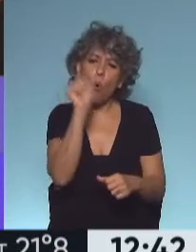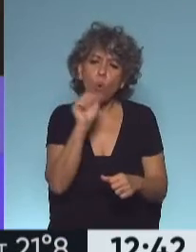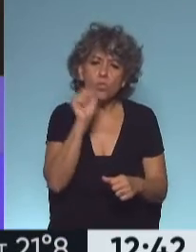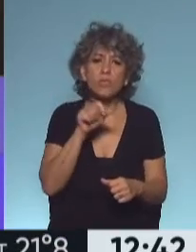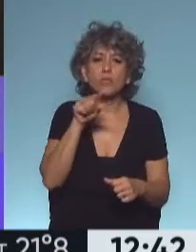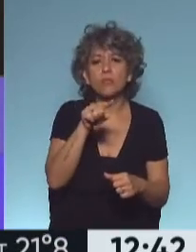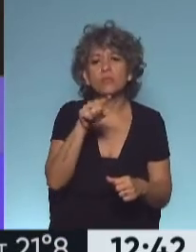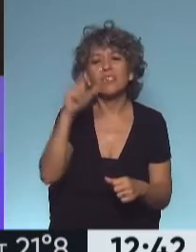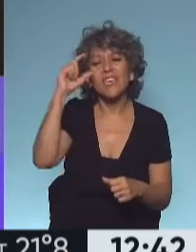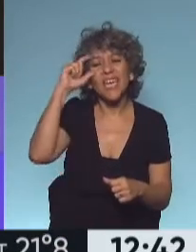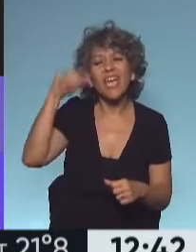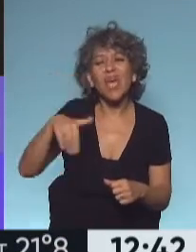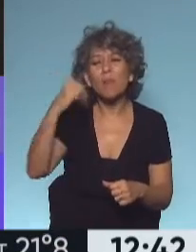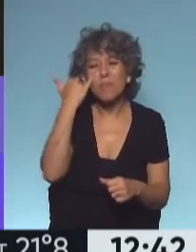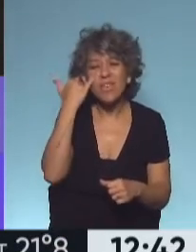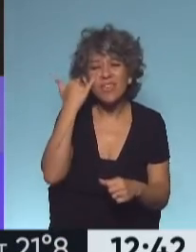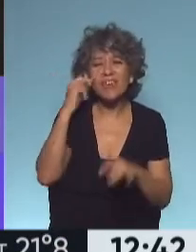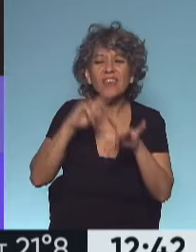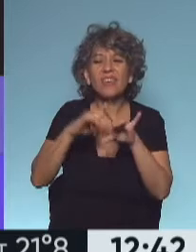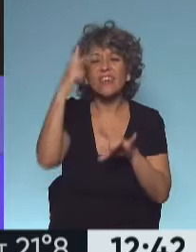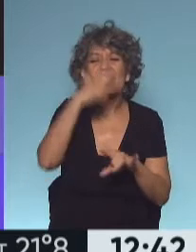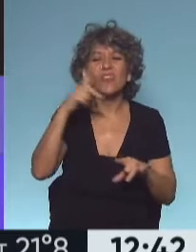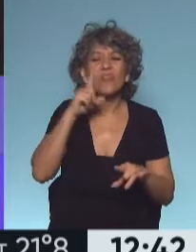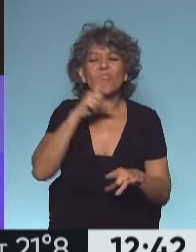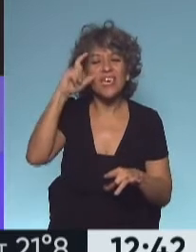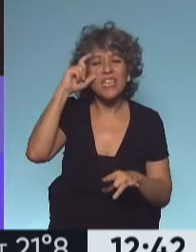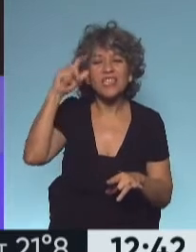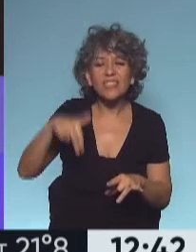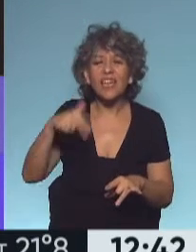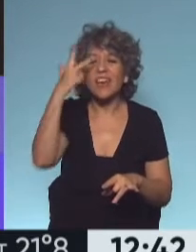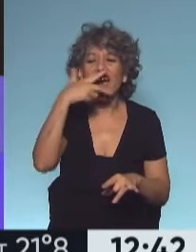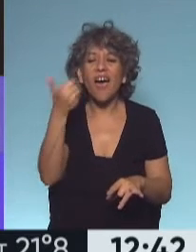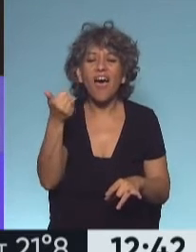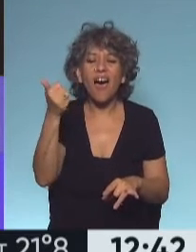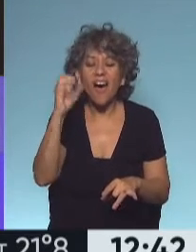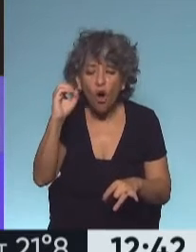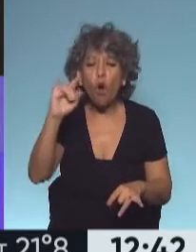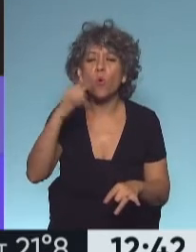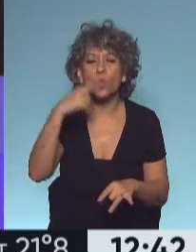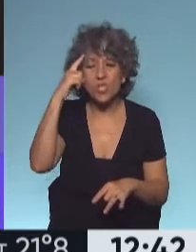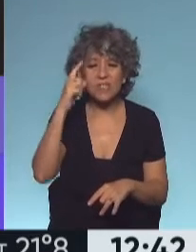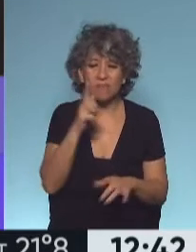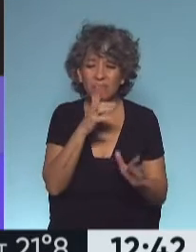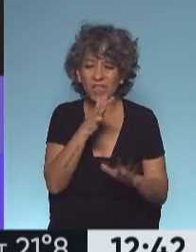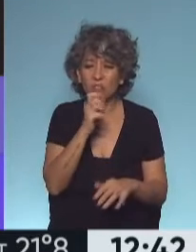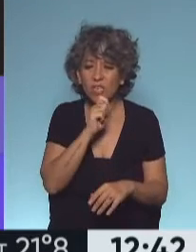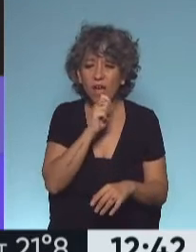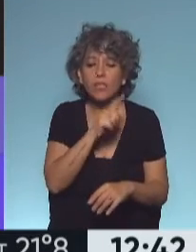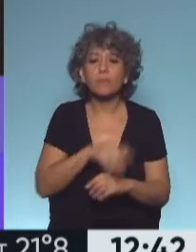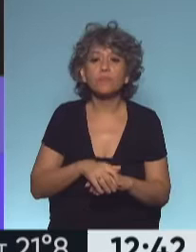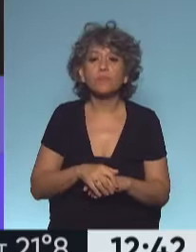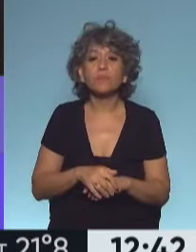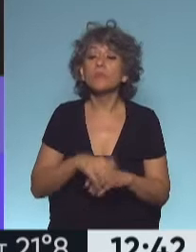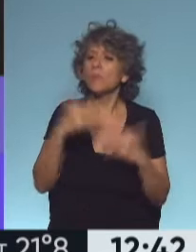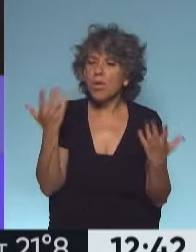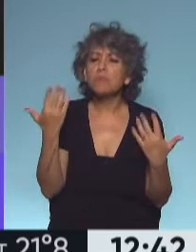no es Amy, ¿eh? Amy Winehouse, pero por supuesto que hay soul, hay funk, hay jazz en el universo de Mariú. Y las presentaciones pautadas para Aldos en, al